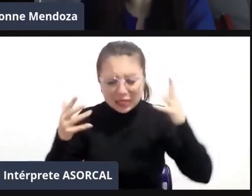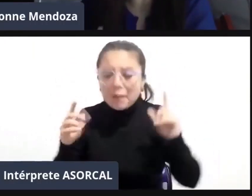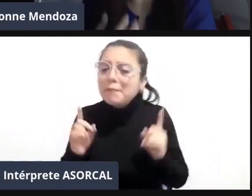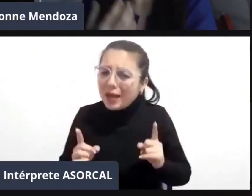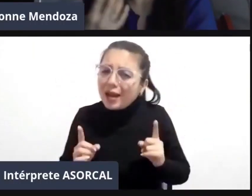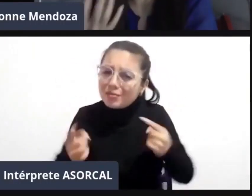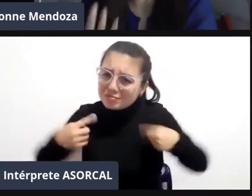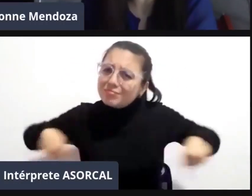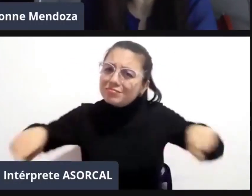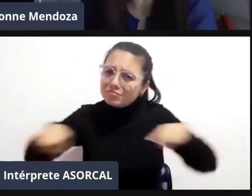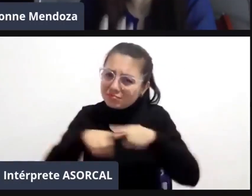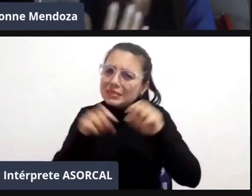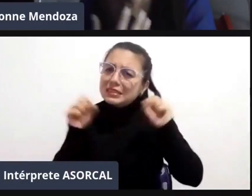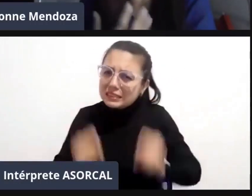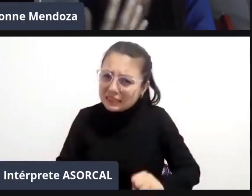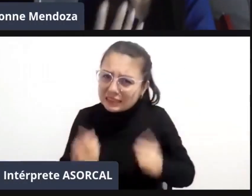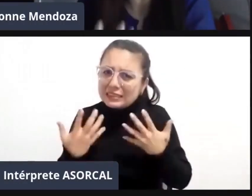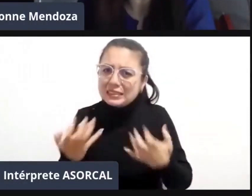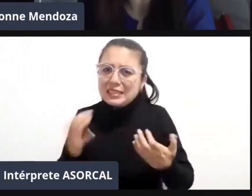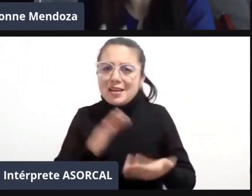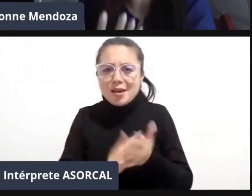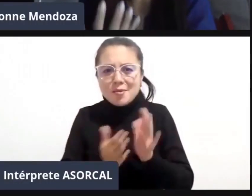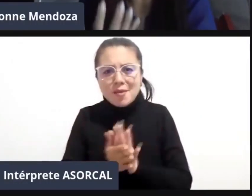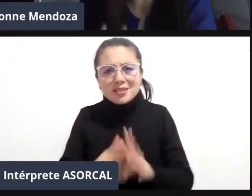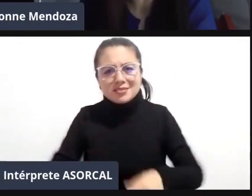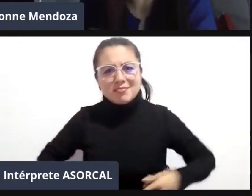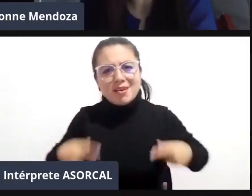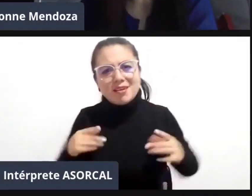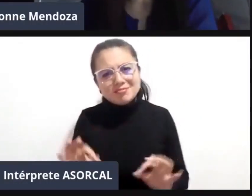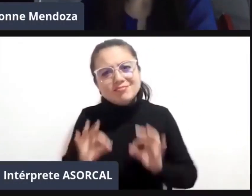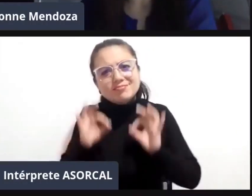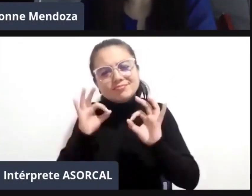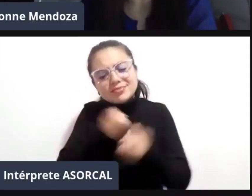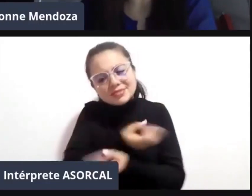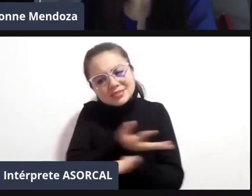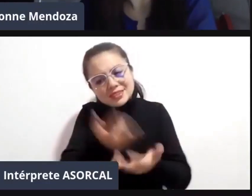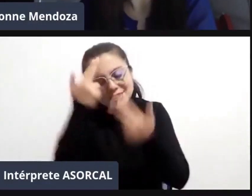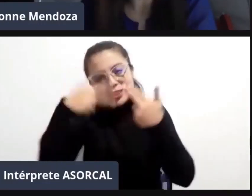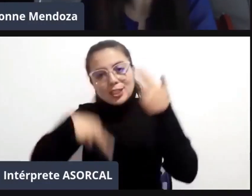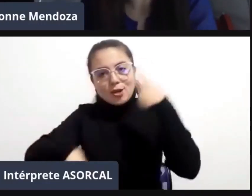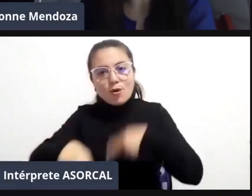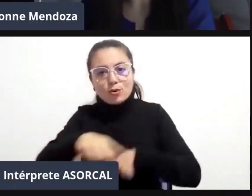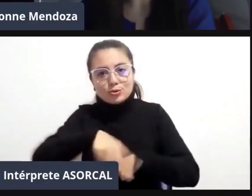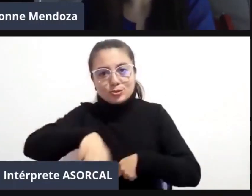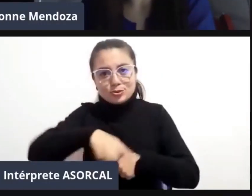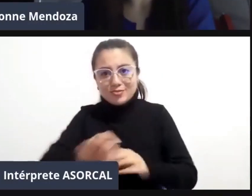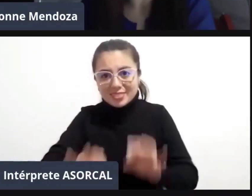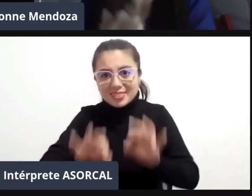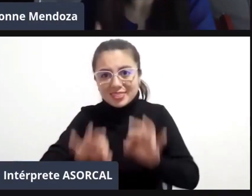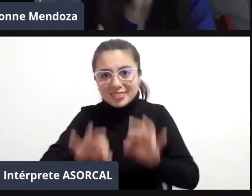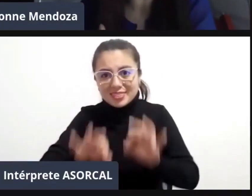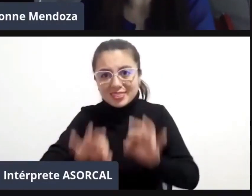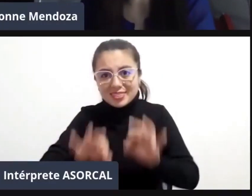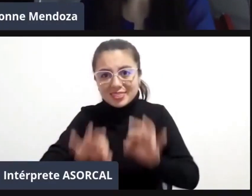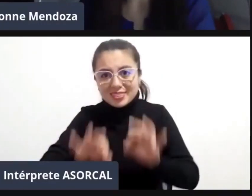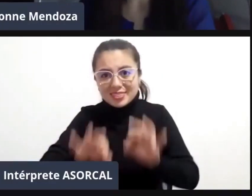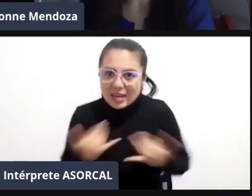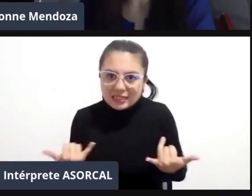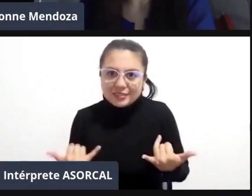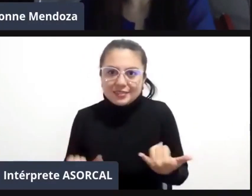de vida, unas condiciones de vida para nosotros, para nuestros hijos digna y feliz, sobre todo